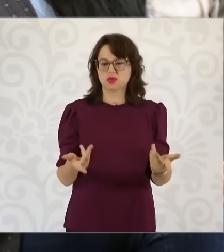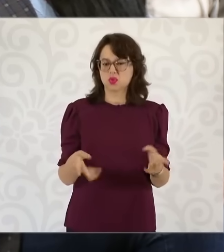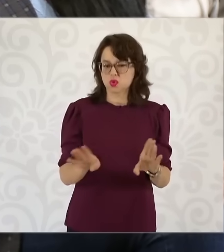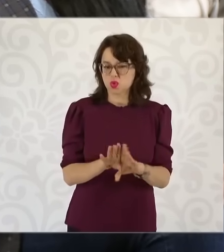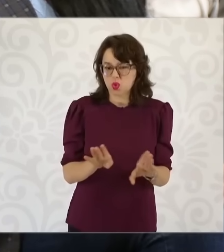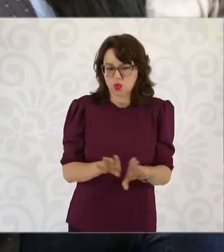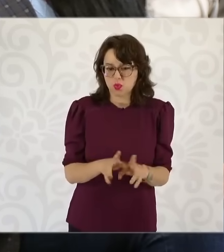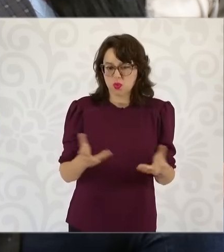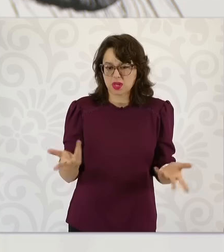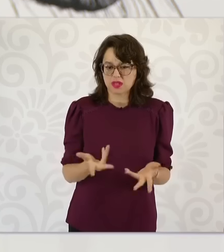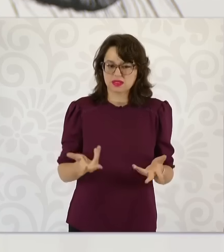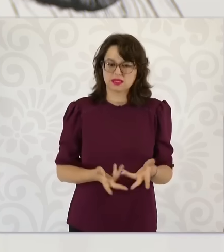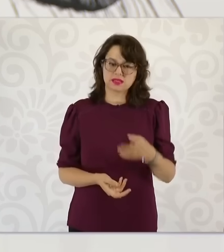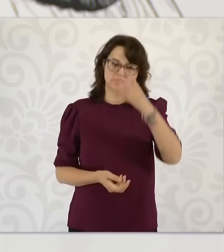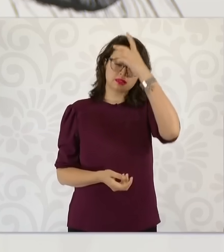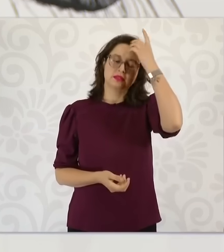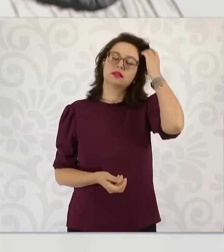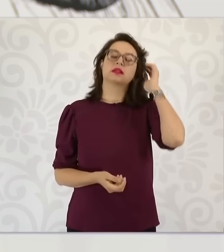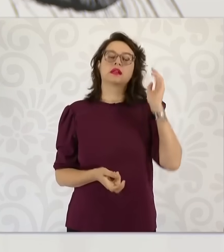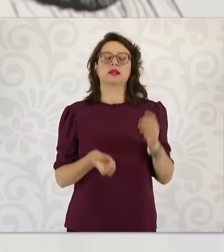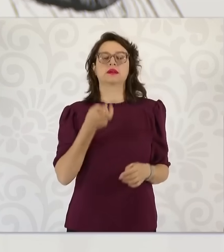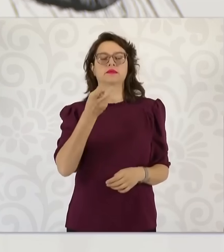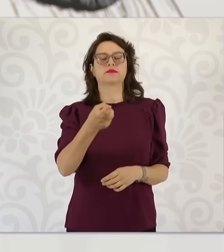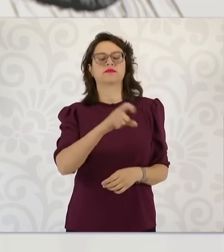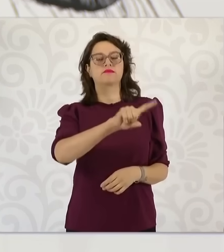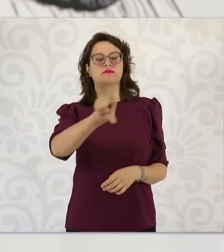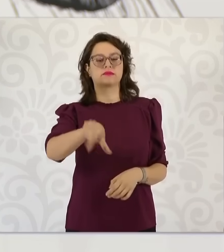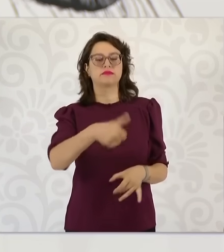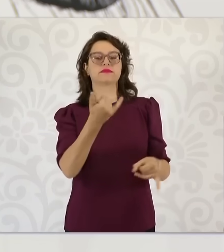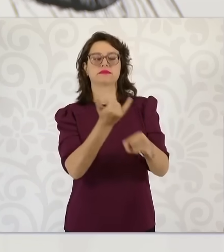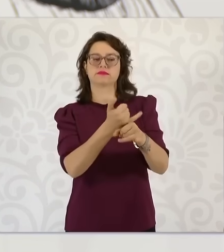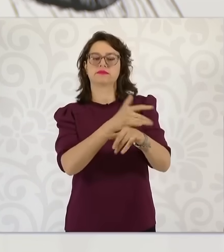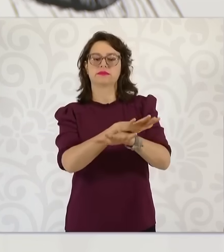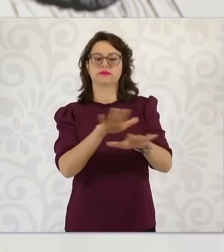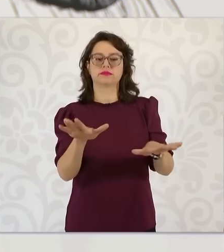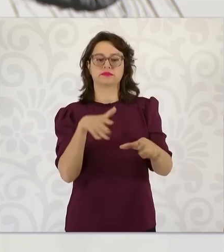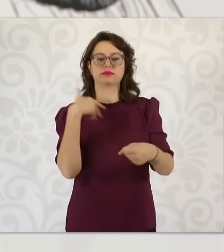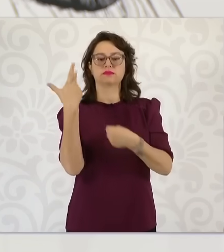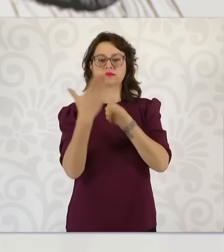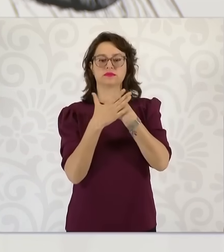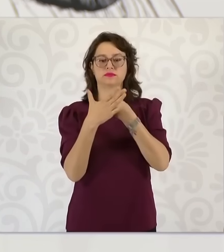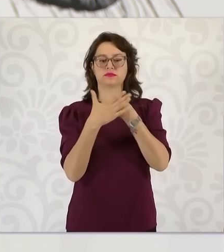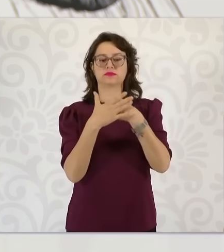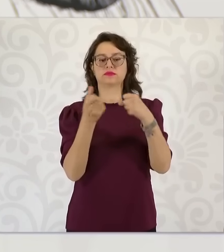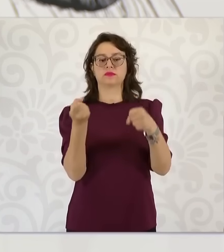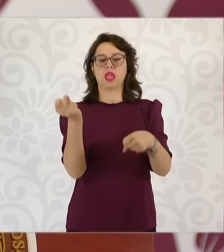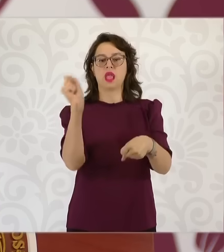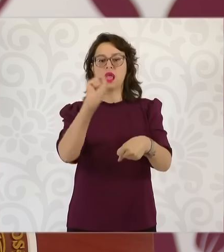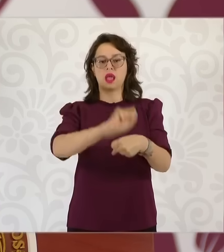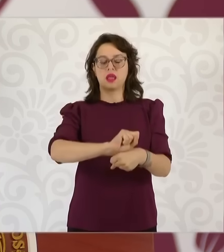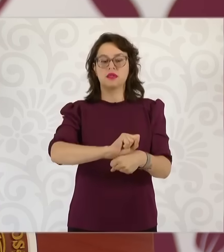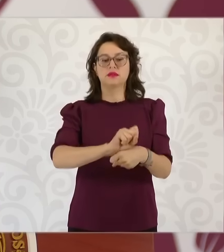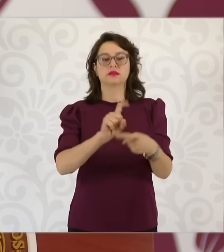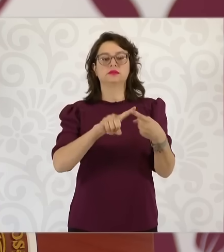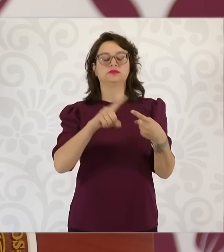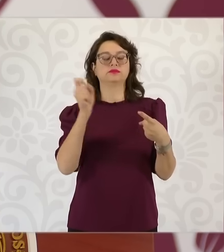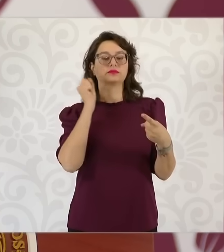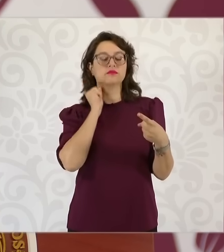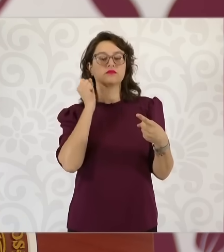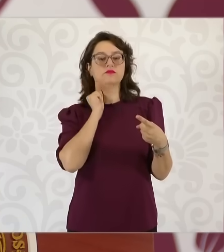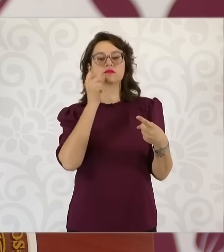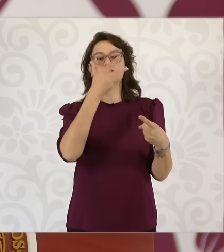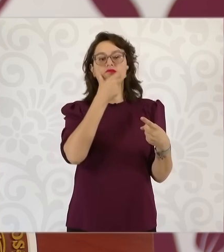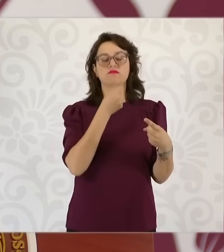en qué términos, ya lo vamos a informar. La próxima semana se va también un equipo grande, tanto de senadores,